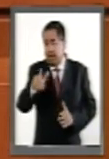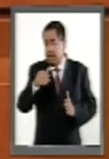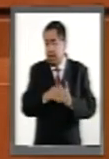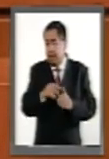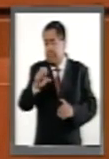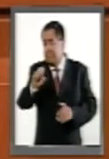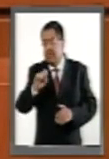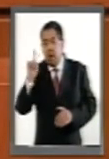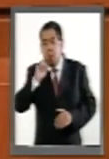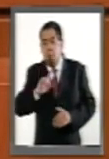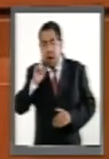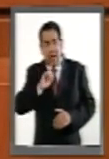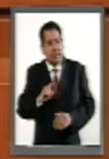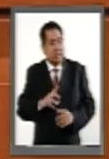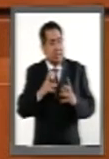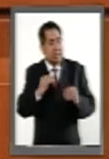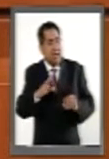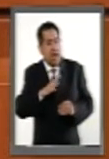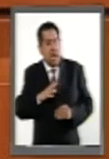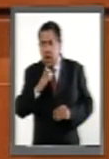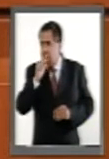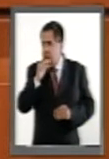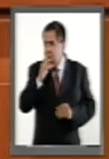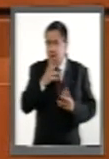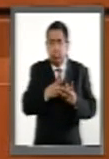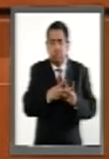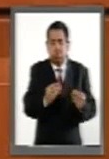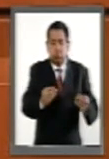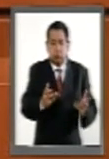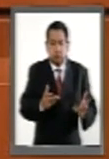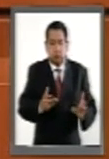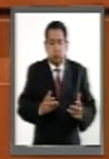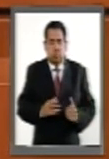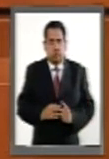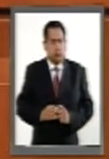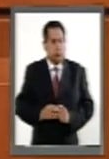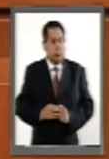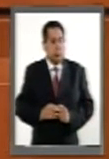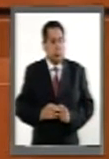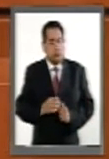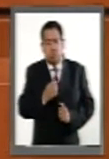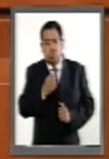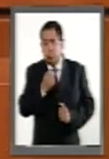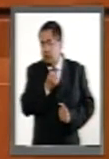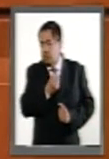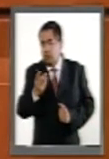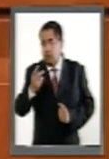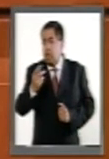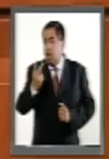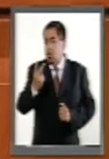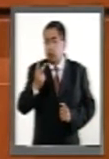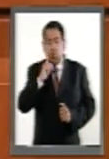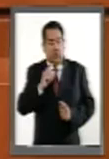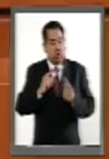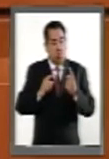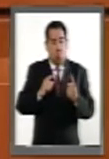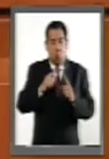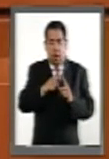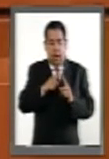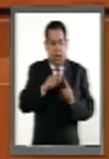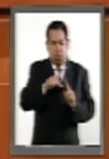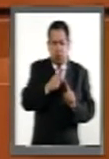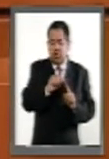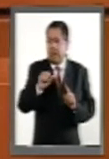7.060 mujeres se encuentran desaparecidas. Una de cada dos adolescentes entre 12